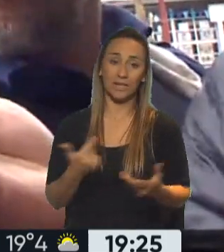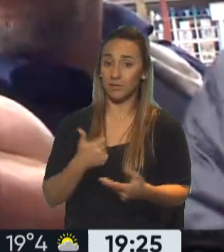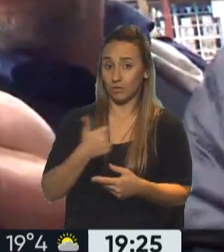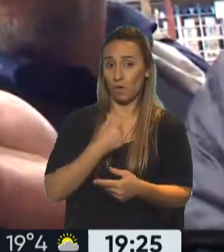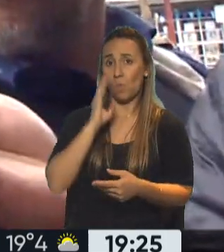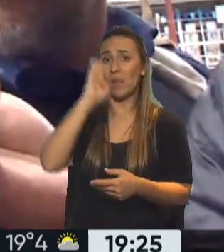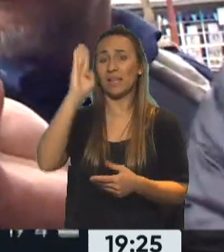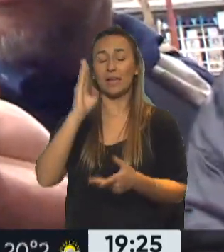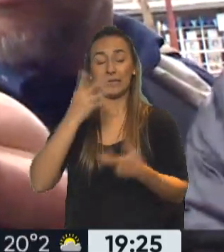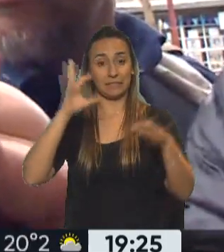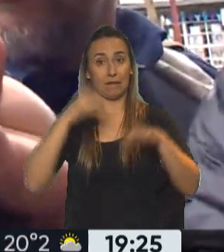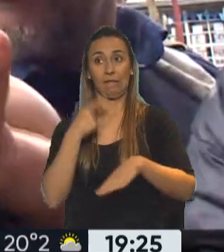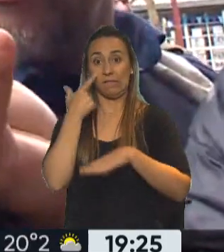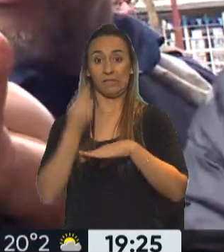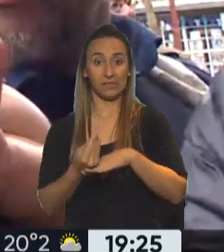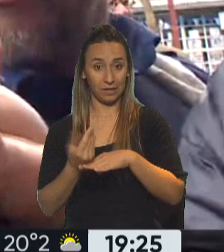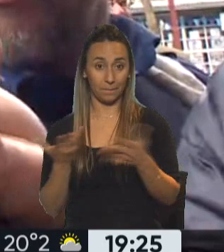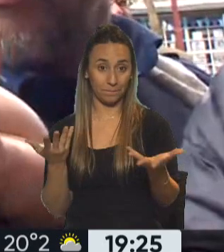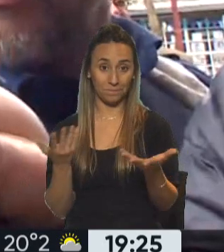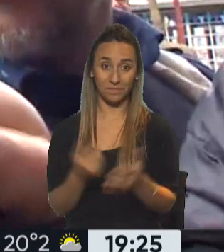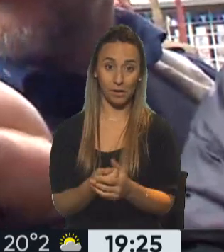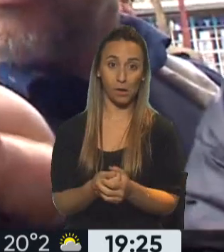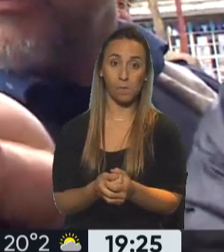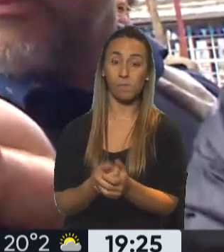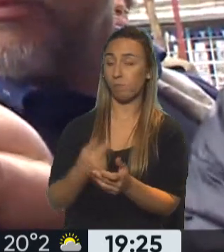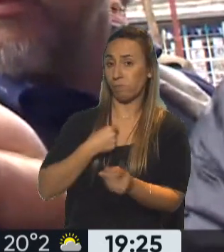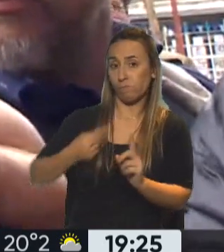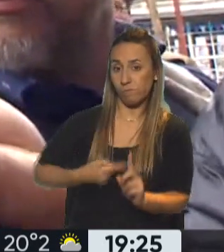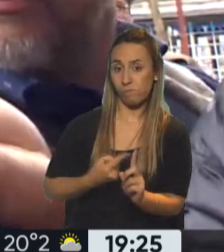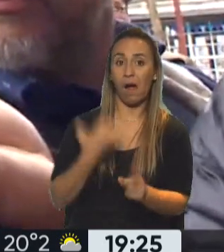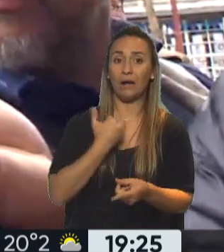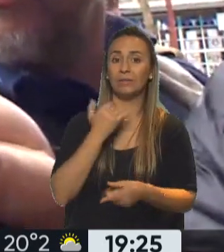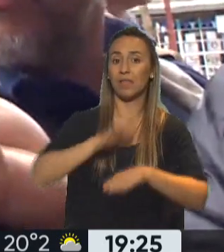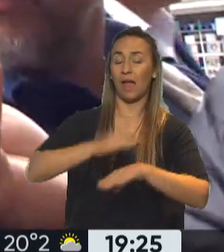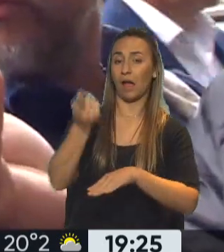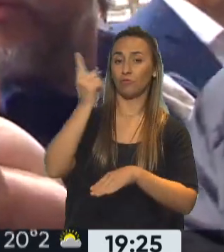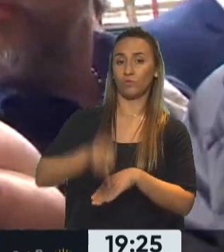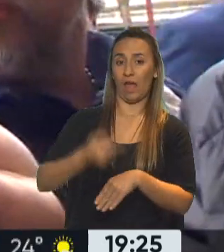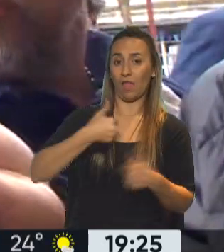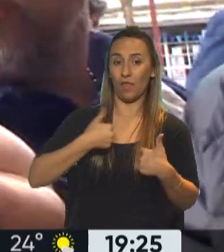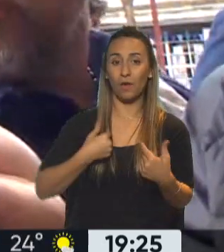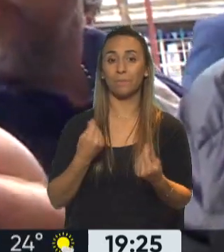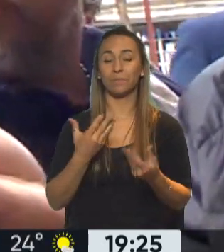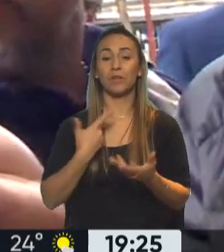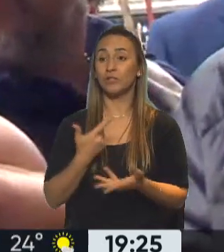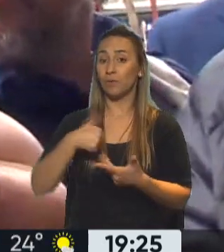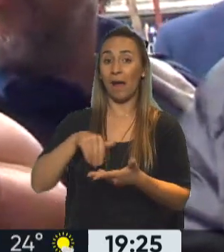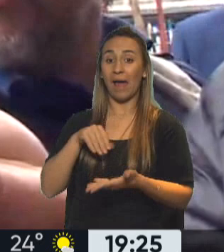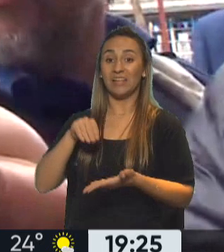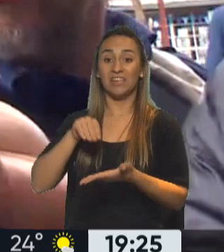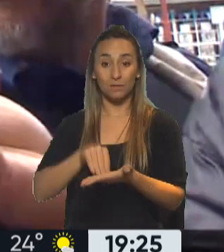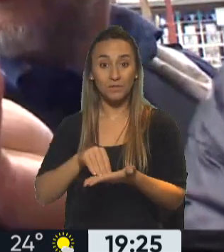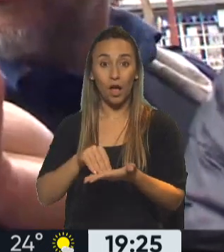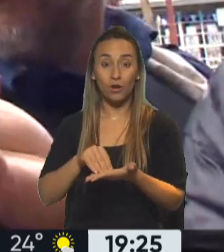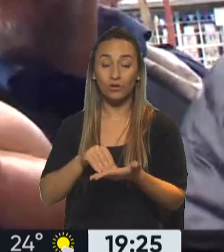Bélgica. Si no fuera perseguido político no me iría el asilo político. Tengo una sentencia por influjo psíquico horas antes que me inscriba como candidato para impedirme regresar al